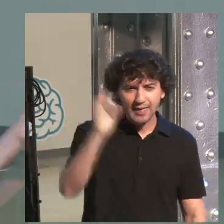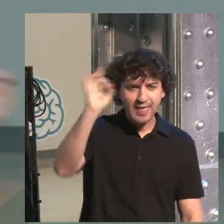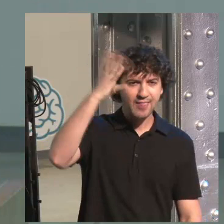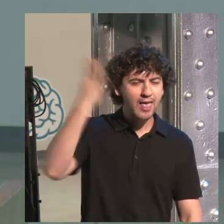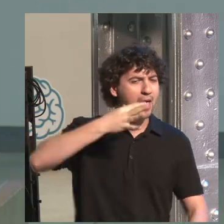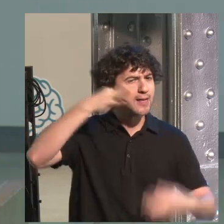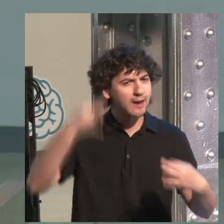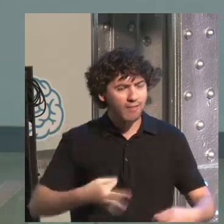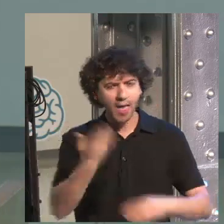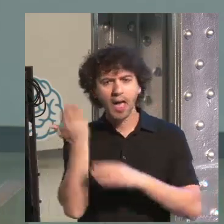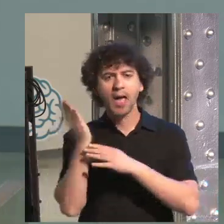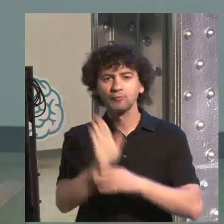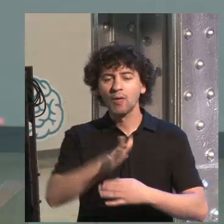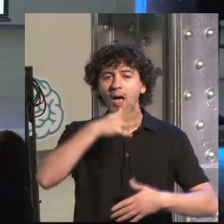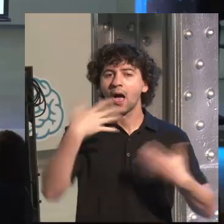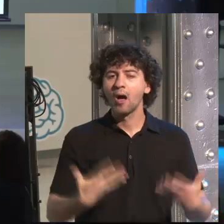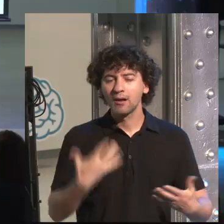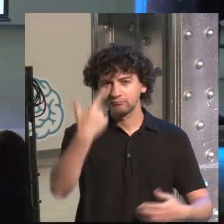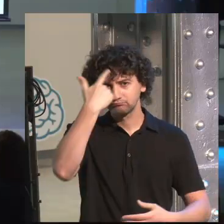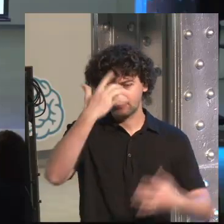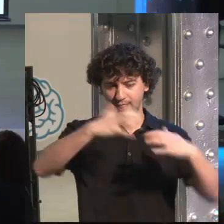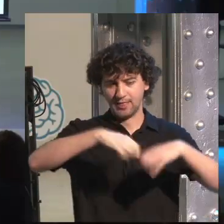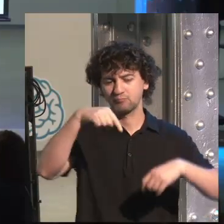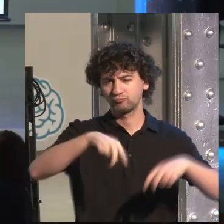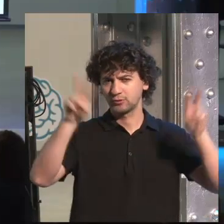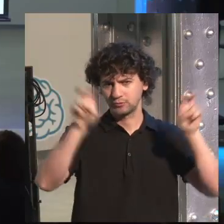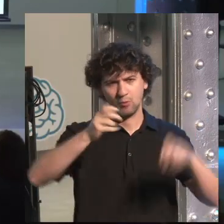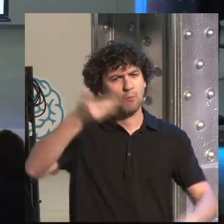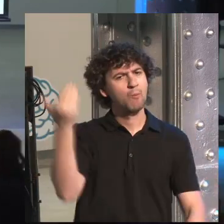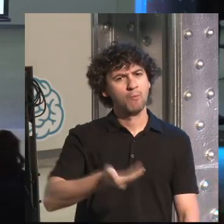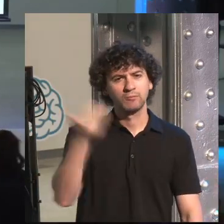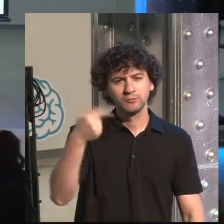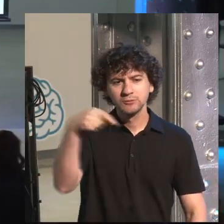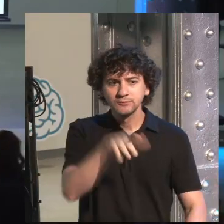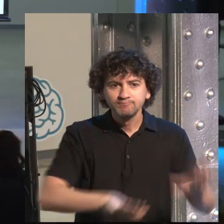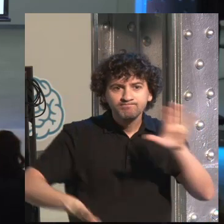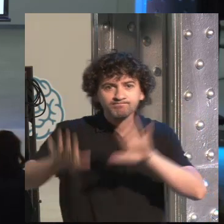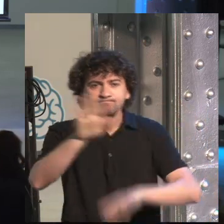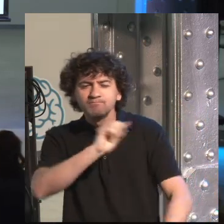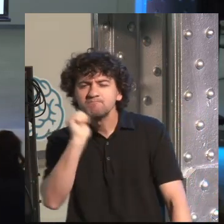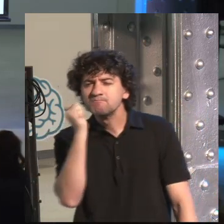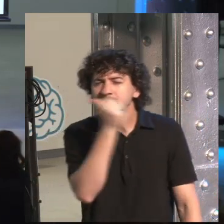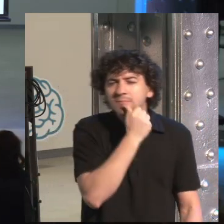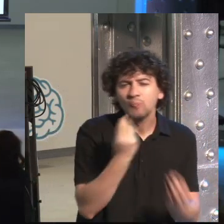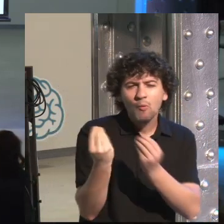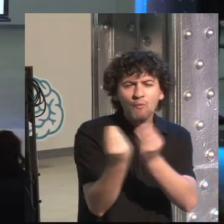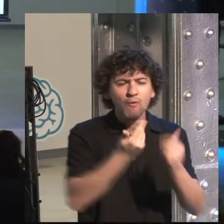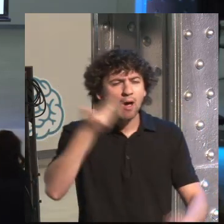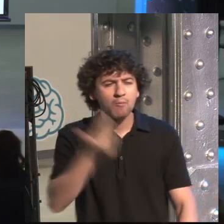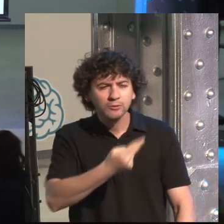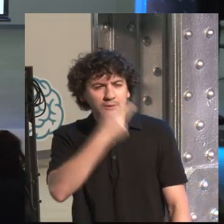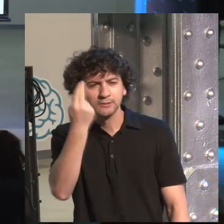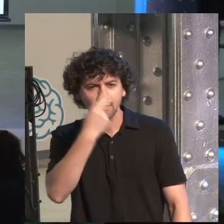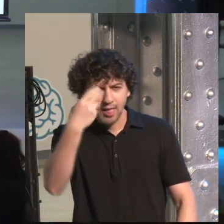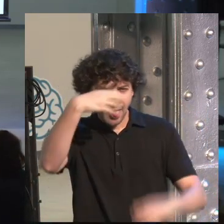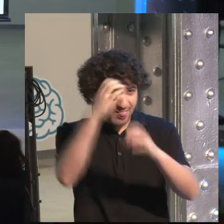Actitud, y ahora nos enfrentamos al cerebro, que es ese grandísimo enigma y misterio al que llevan los científicos